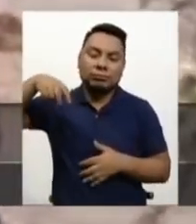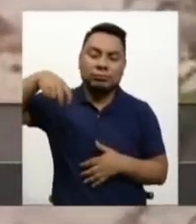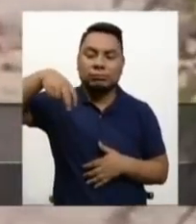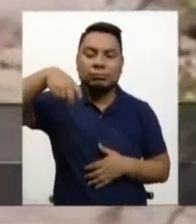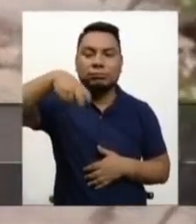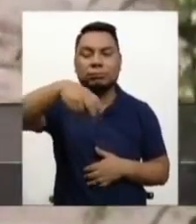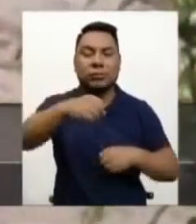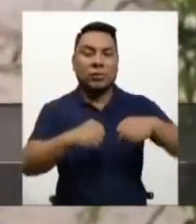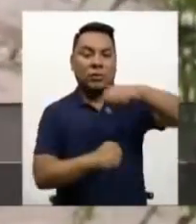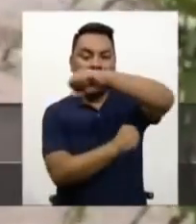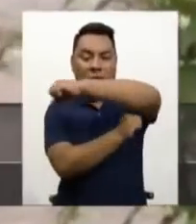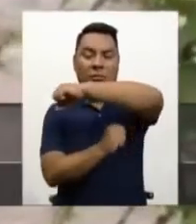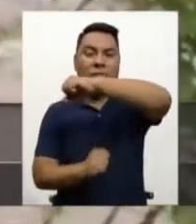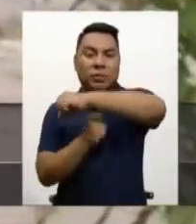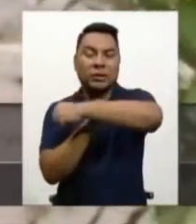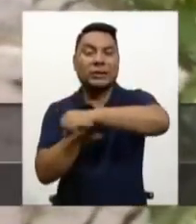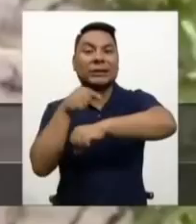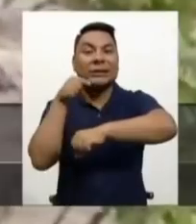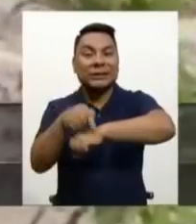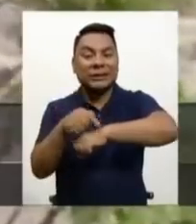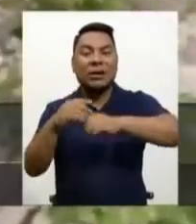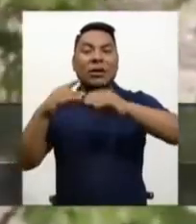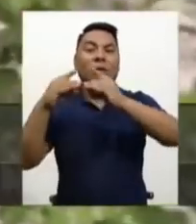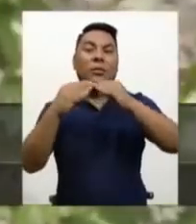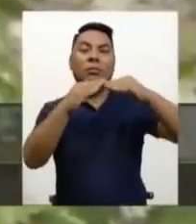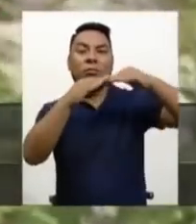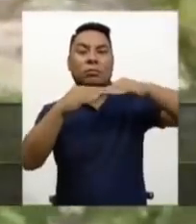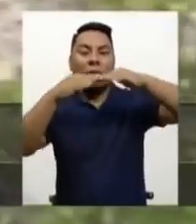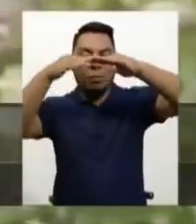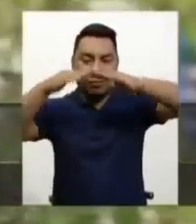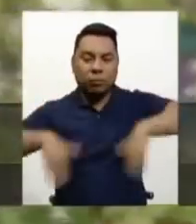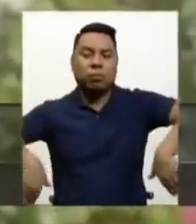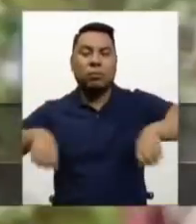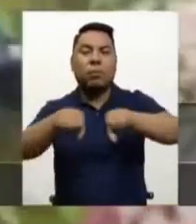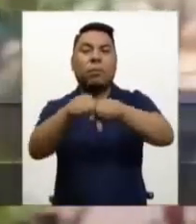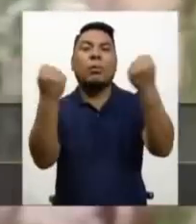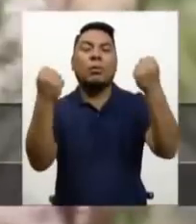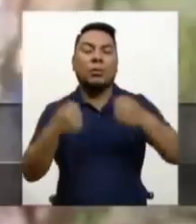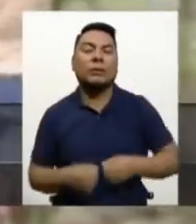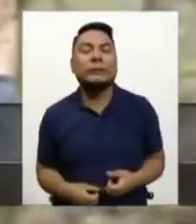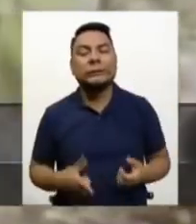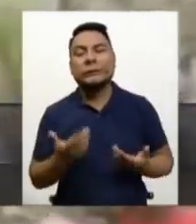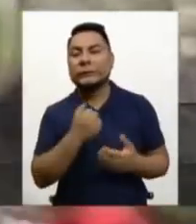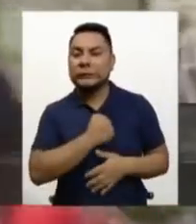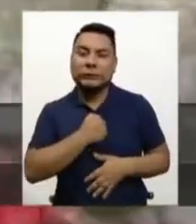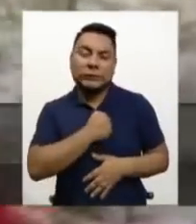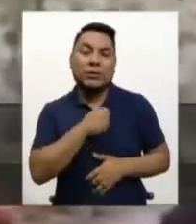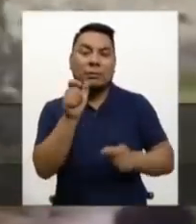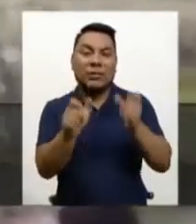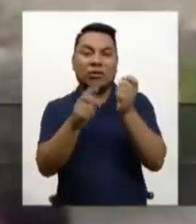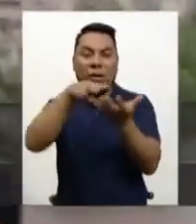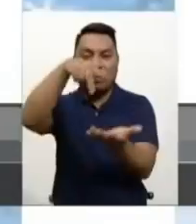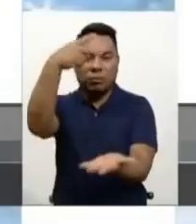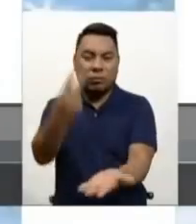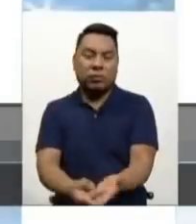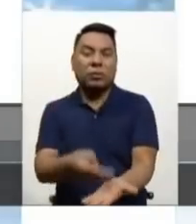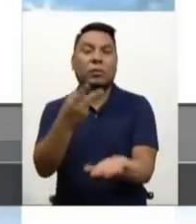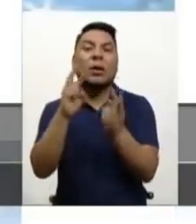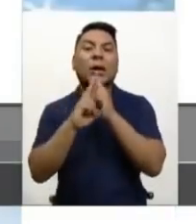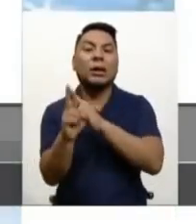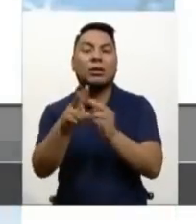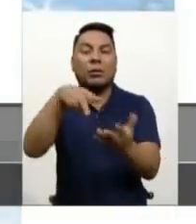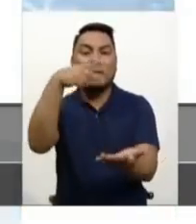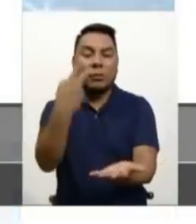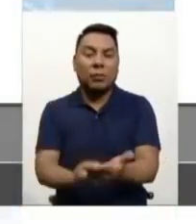¿no? Lo que ha originado la caída de todas esas personas, entre ellos muchos niños. De inmediato se